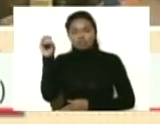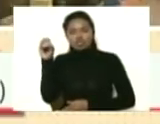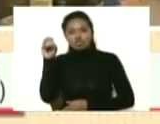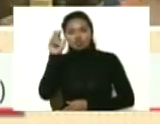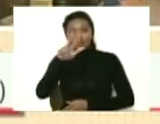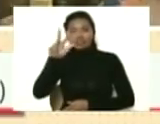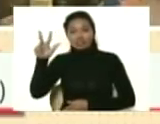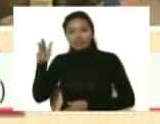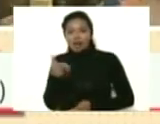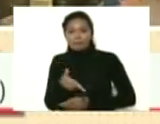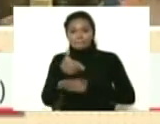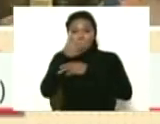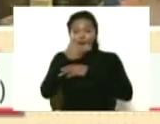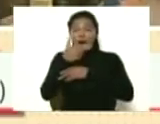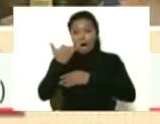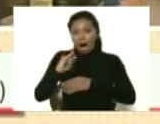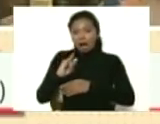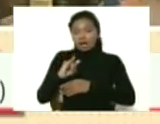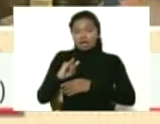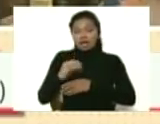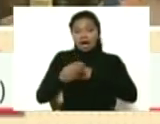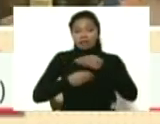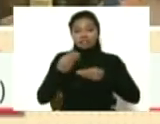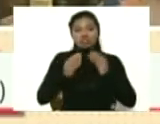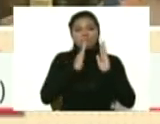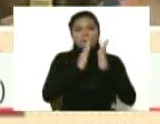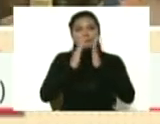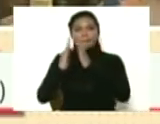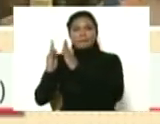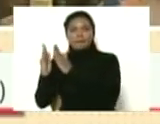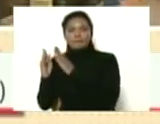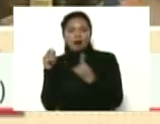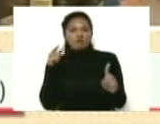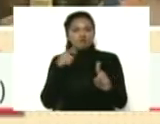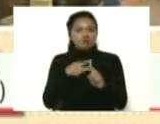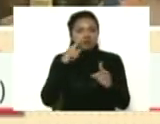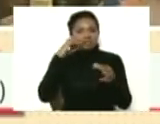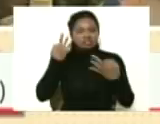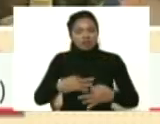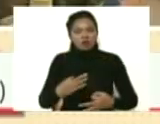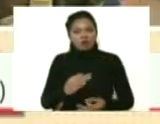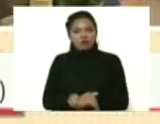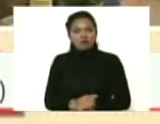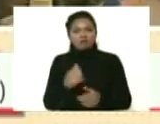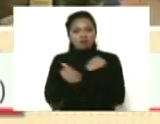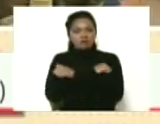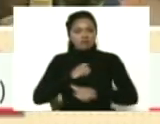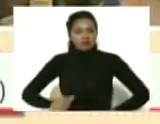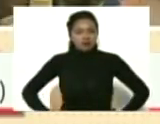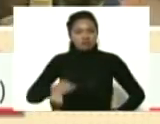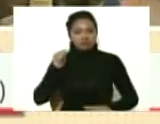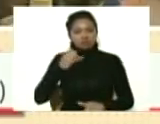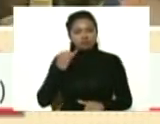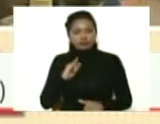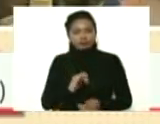321.433 fusiles que están siendo distribuidos por las vías seguras de la Fuerza Armada Nacional